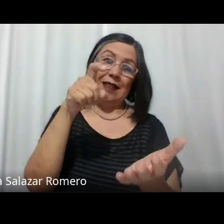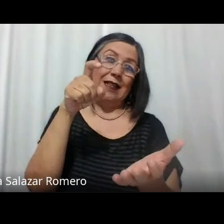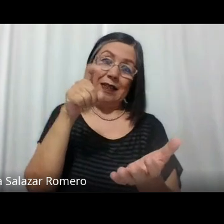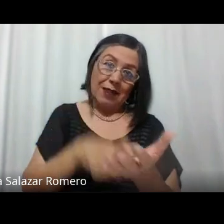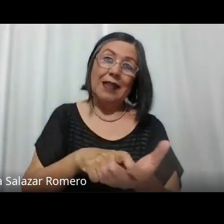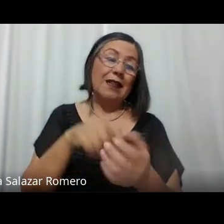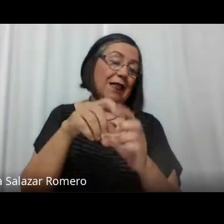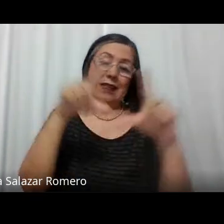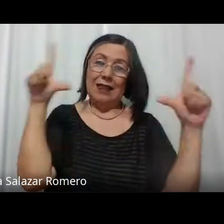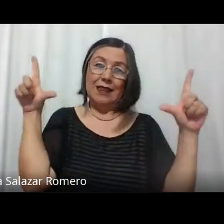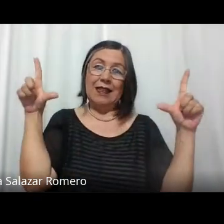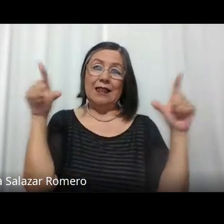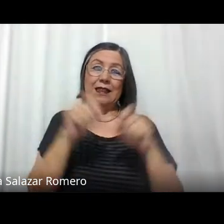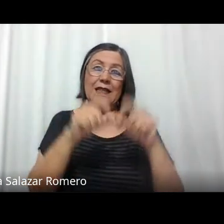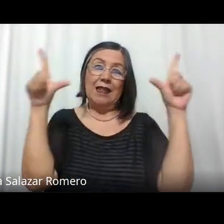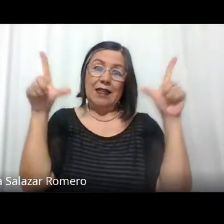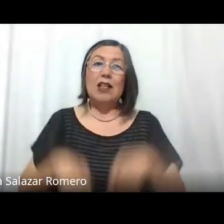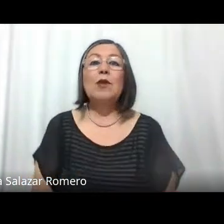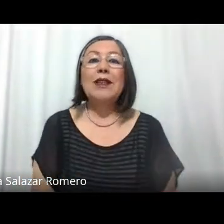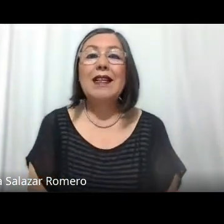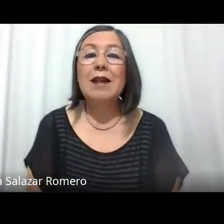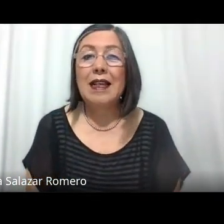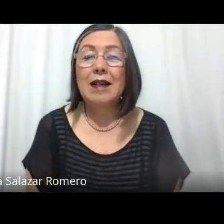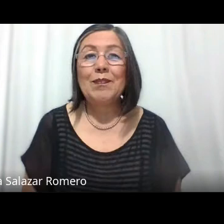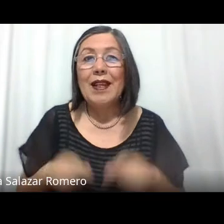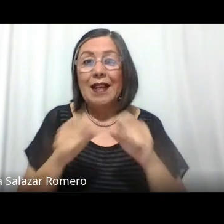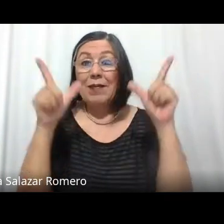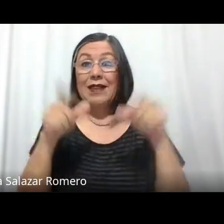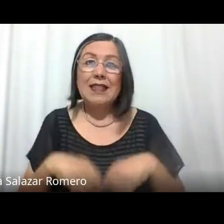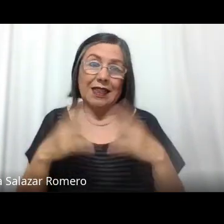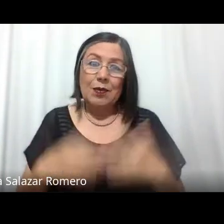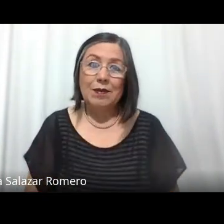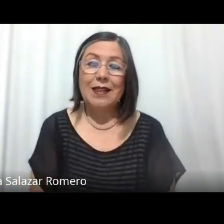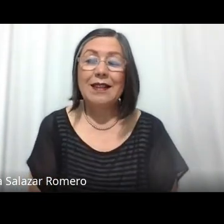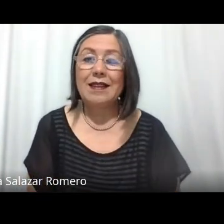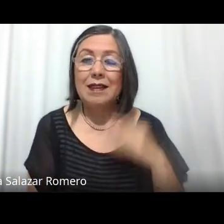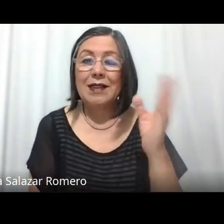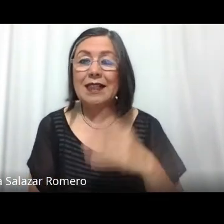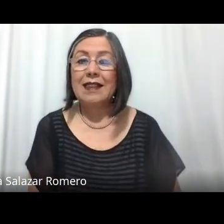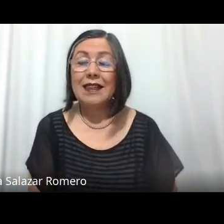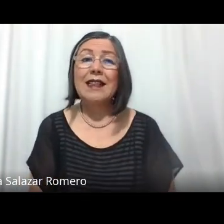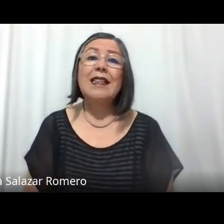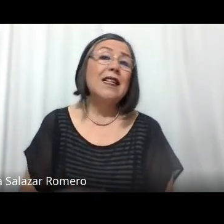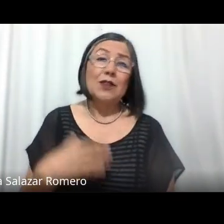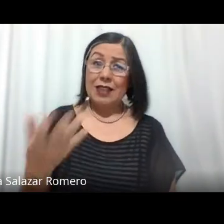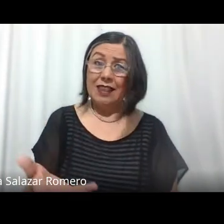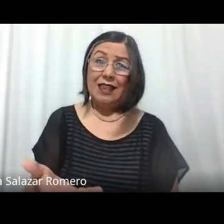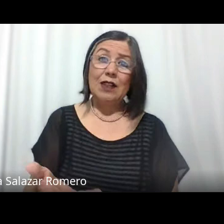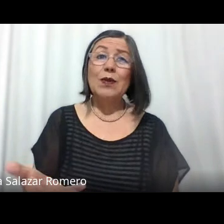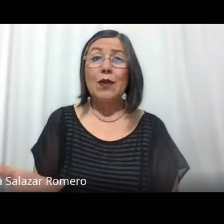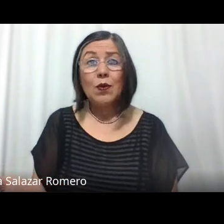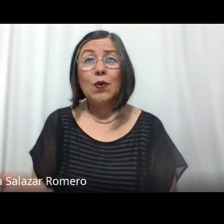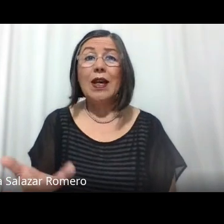ustedes le dan ahí clic y les aumentan la pantalla. Lo pueden ver de manera directa. Si ustedes